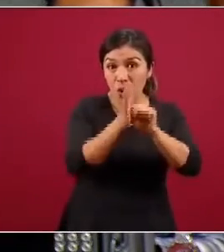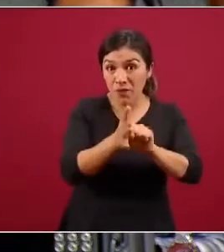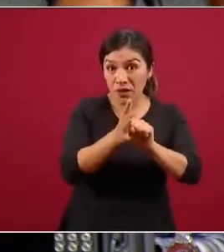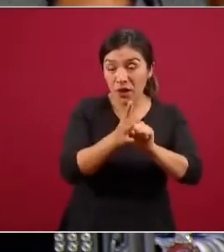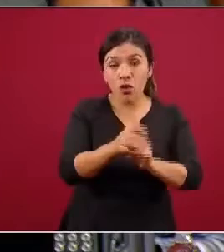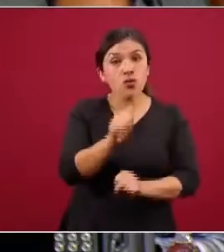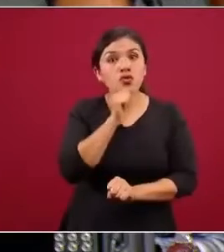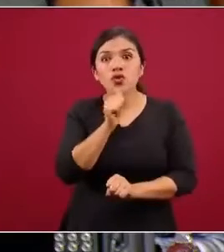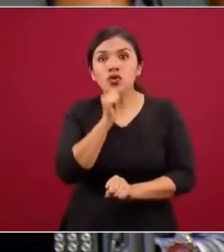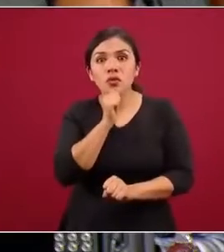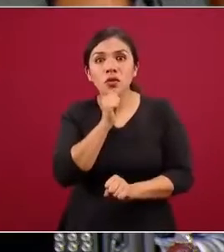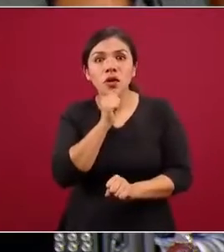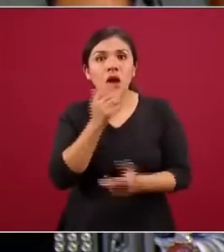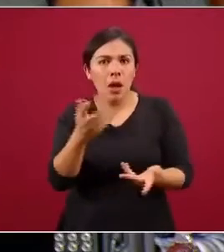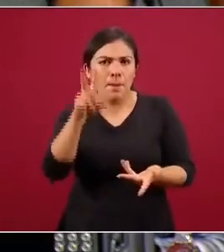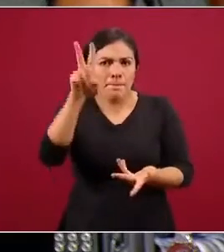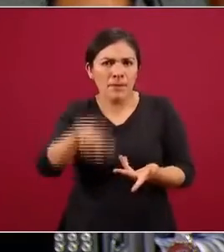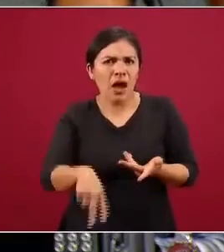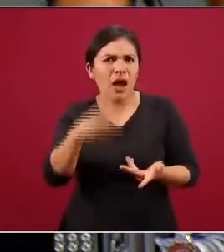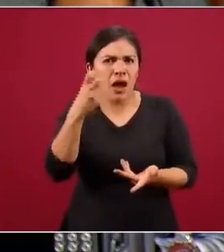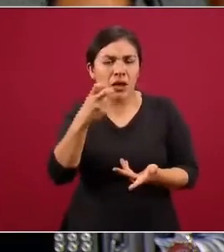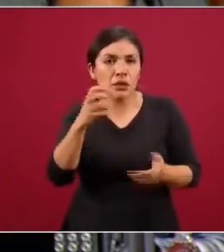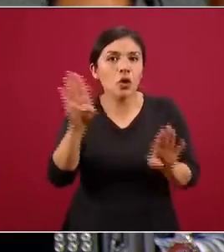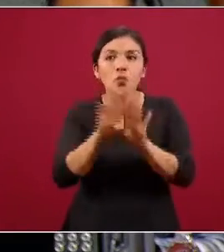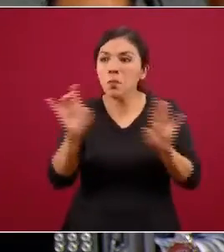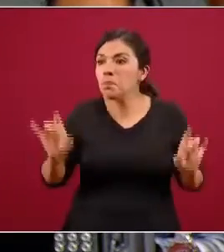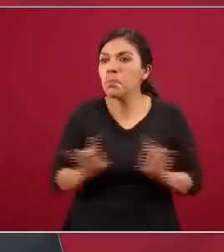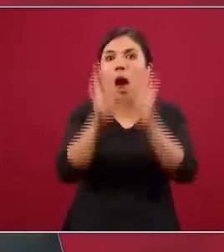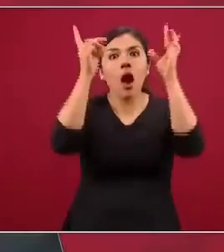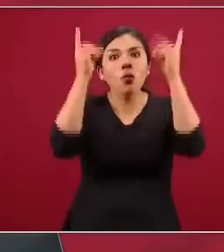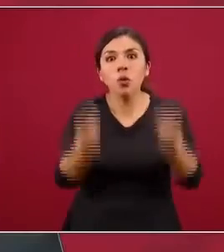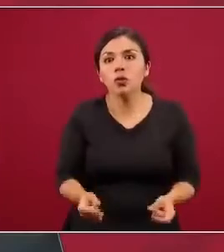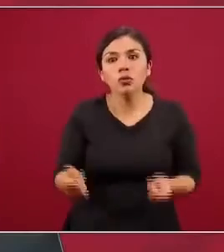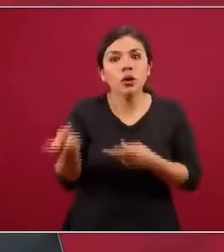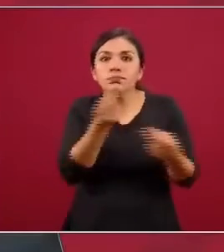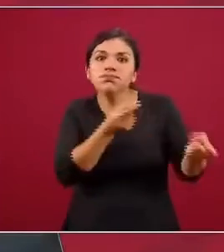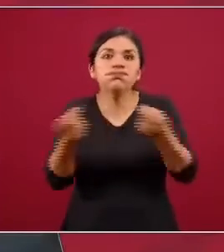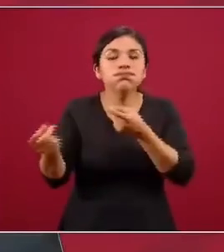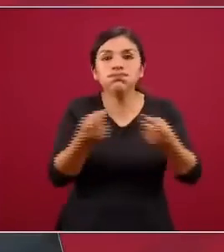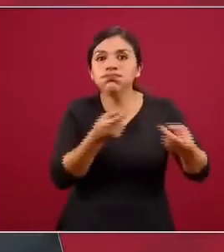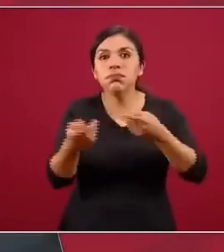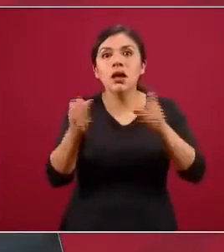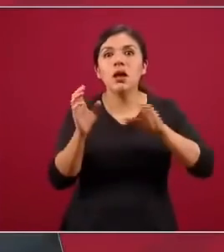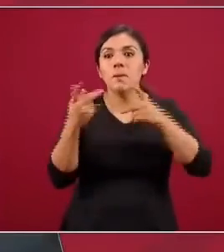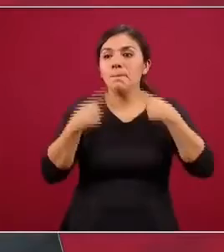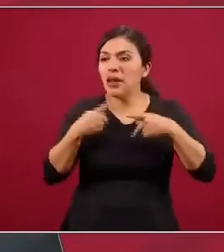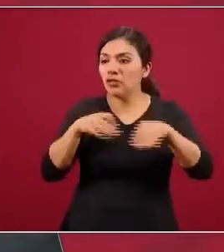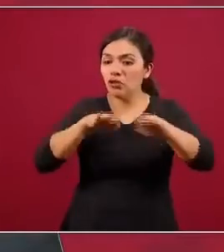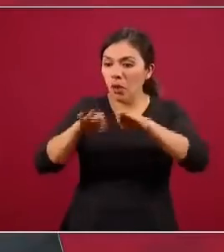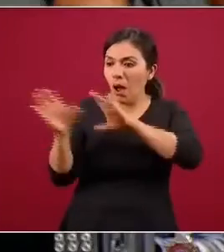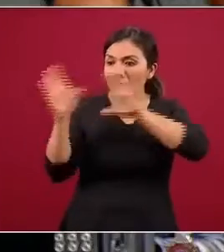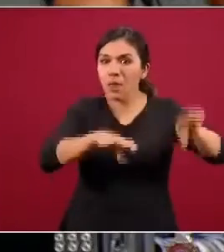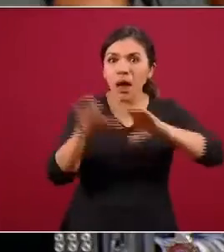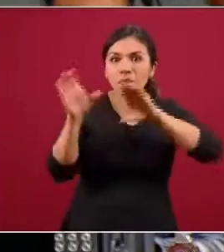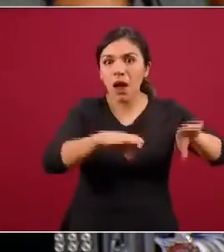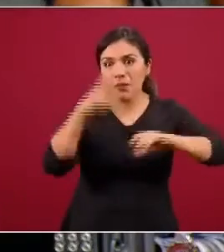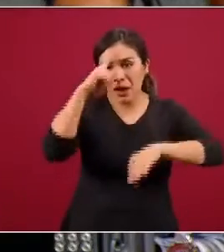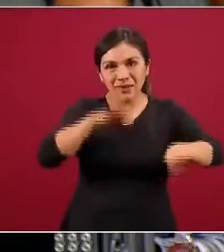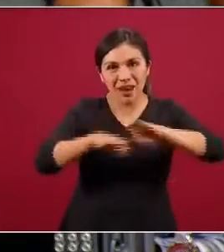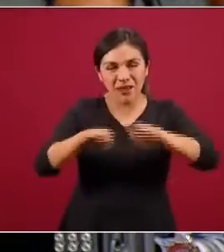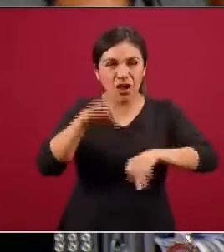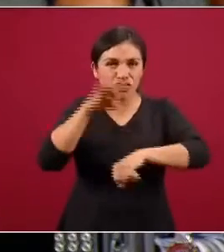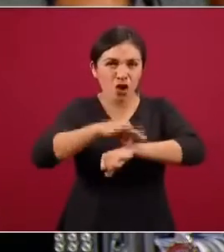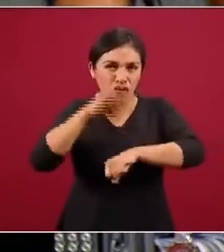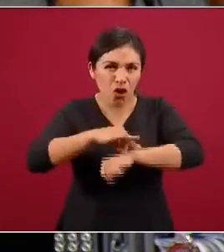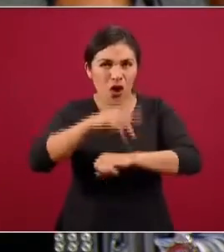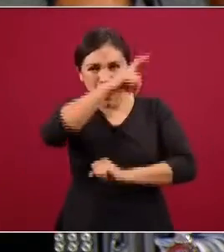no había efectivamente fue algo imprevisto. Se empezaron a hacer contrataciones de personal médico, ¿no? Este